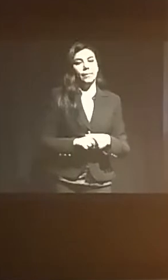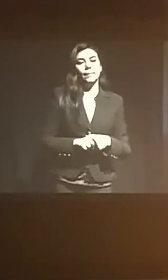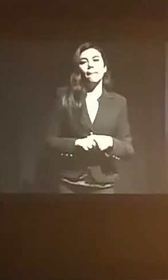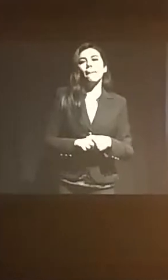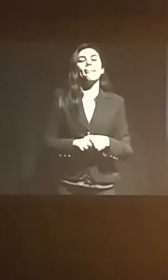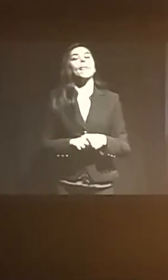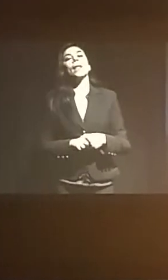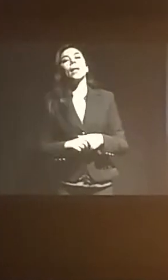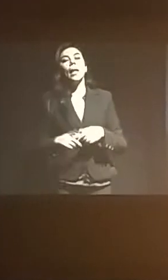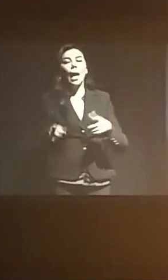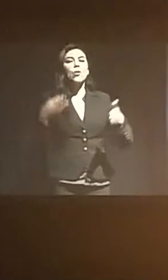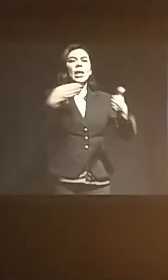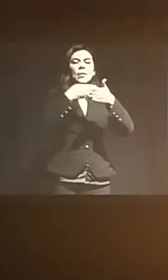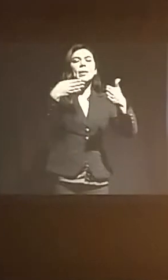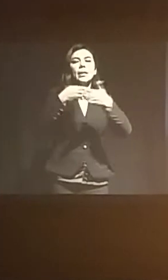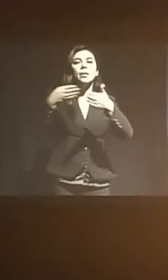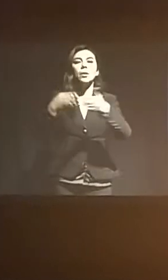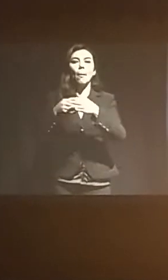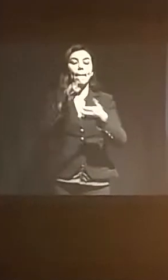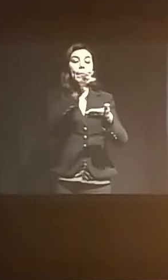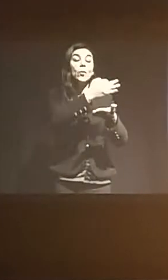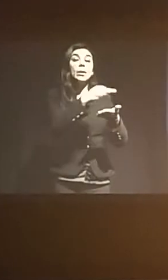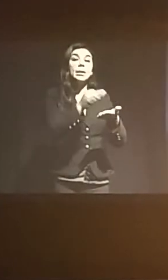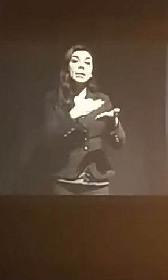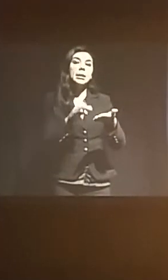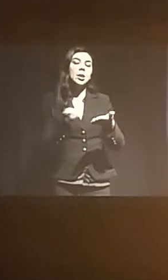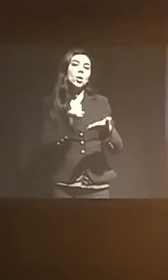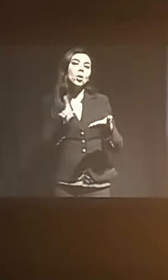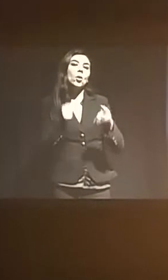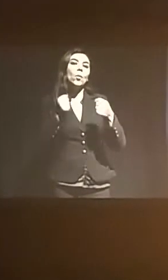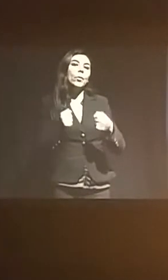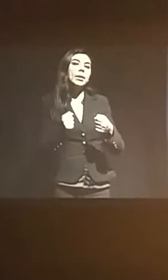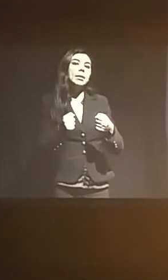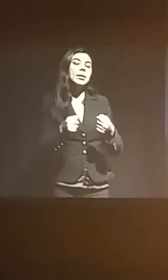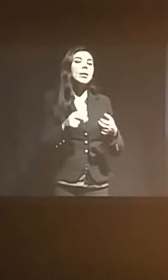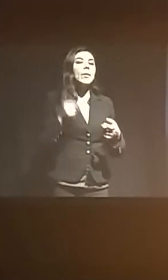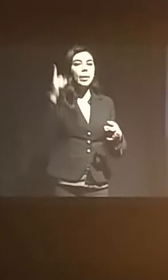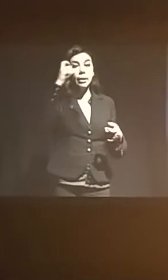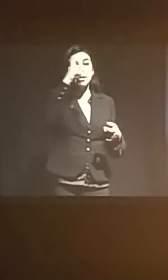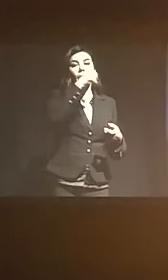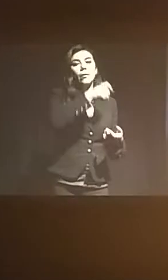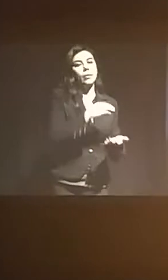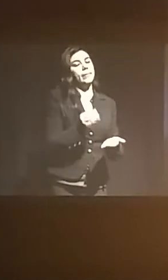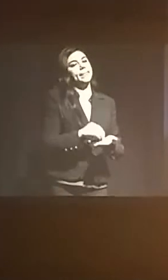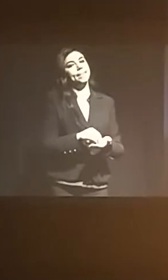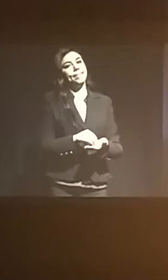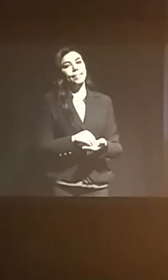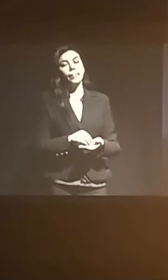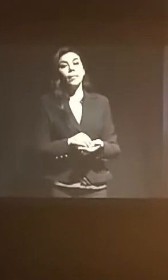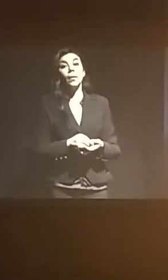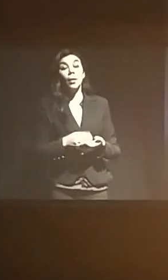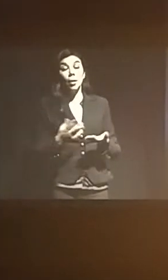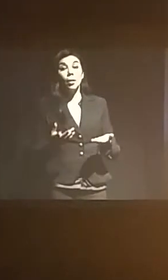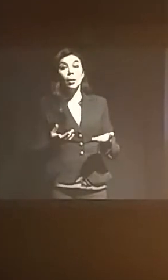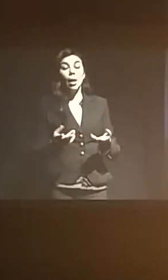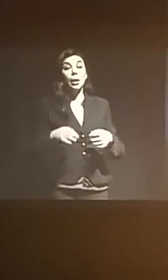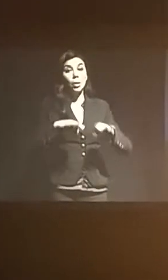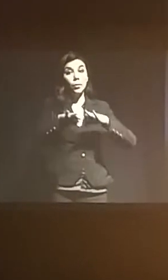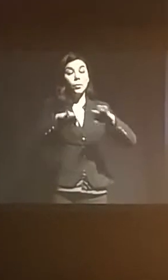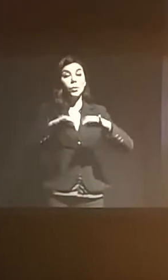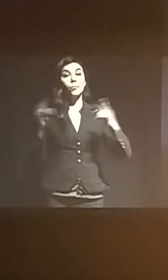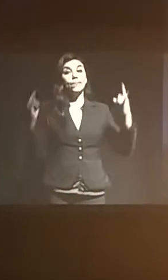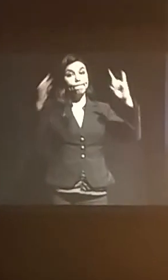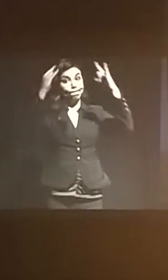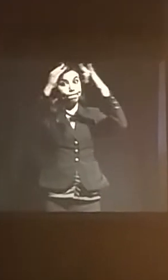Entonces, hay una limitación, pero mi diseño no puede ser que además de esa limitación te la dificulte más. Y como acá somos